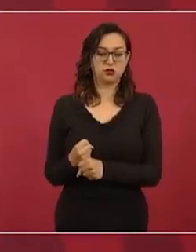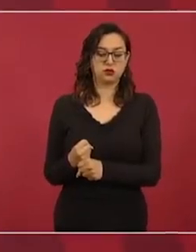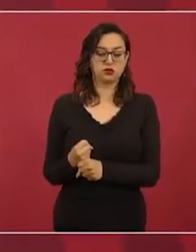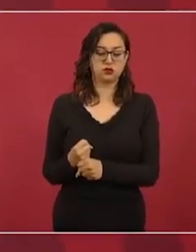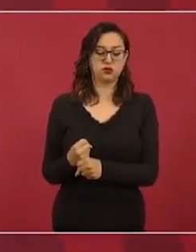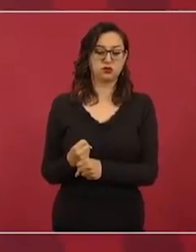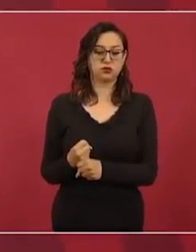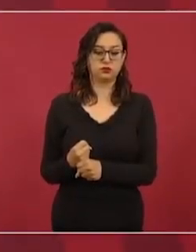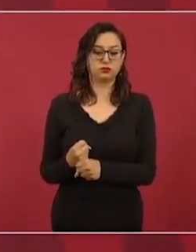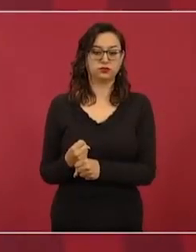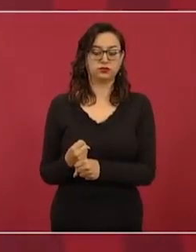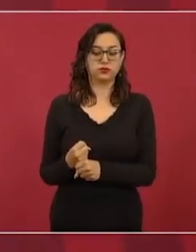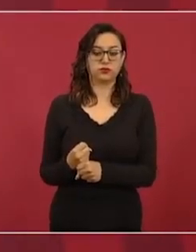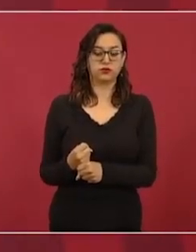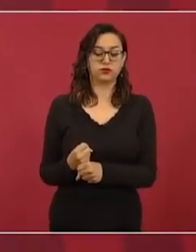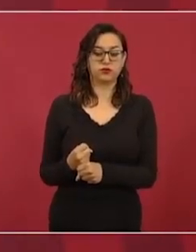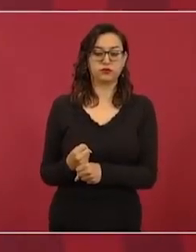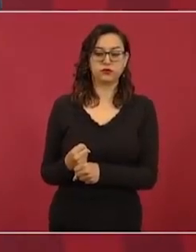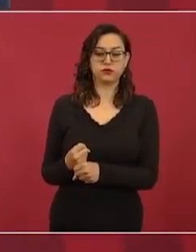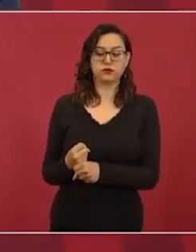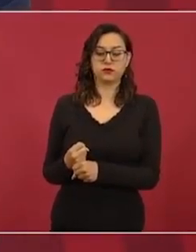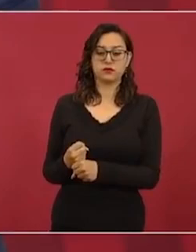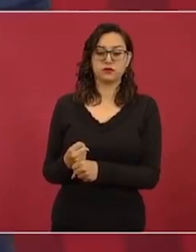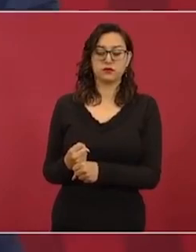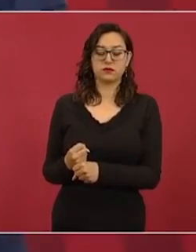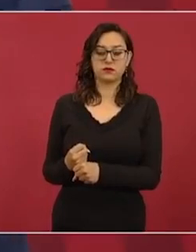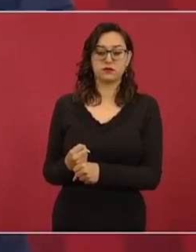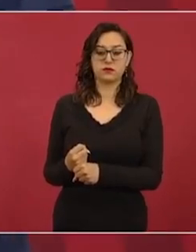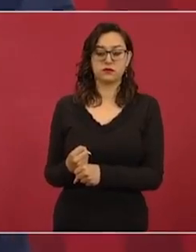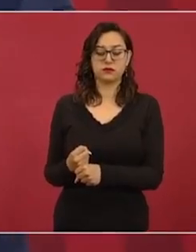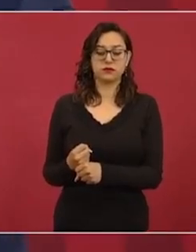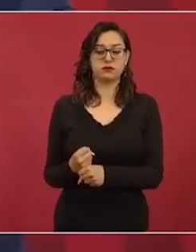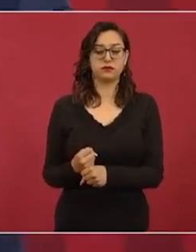en un desfile,